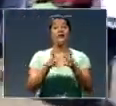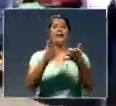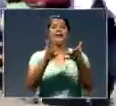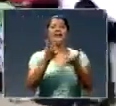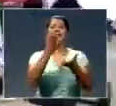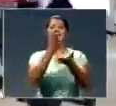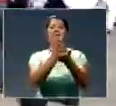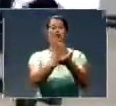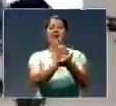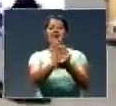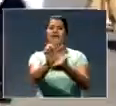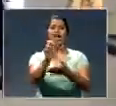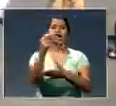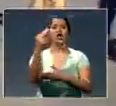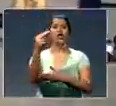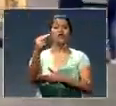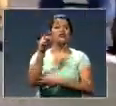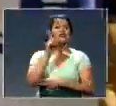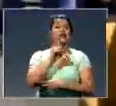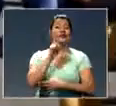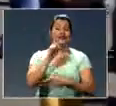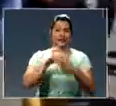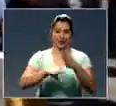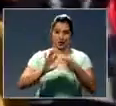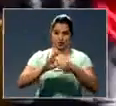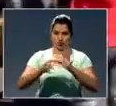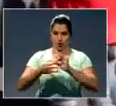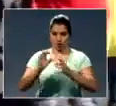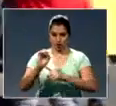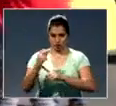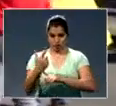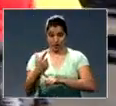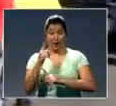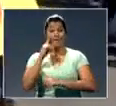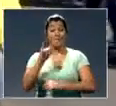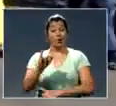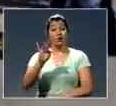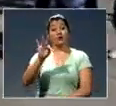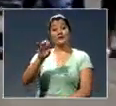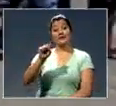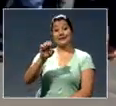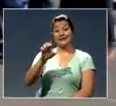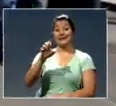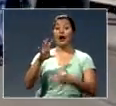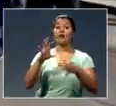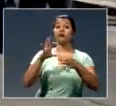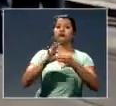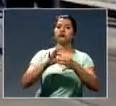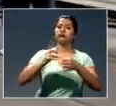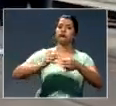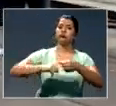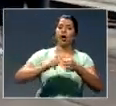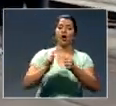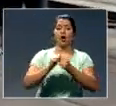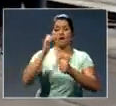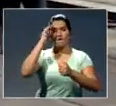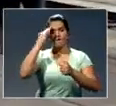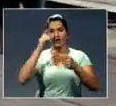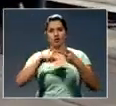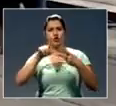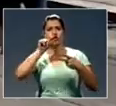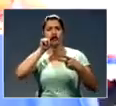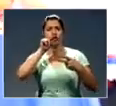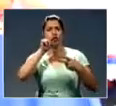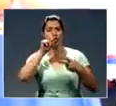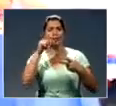redes sociales. Las autoridades electorales se aliaron con Facebook y Twitter para capacitar a dirigentes, medios locales y formadores